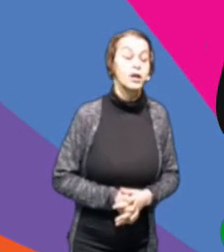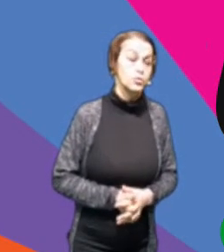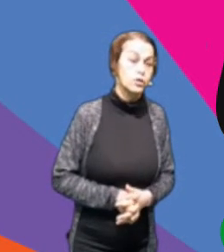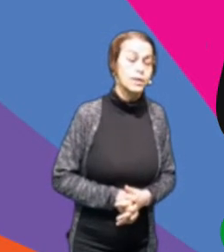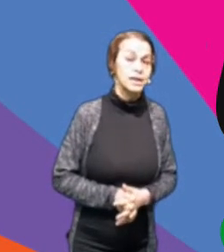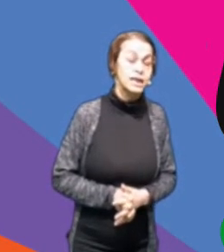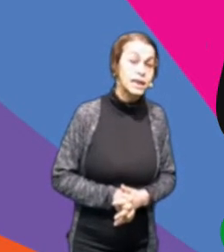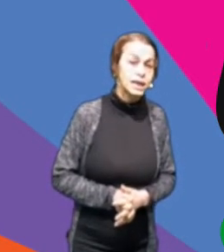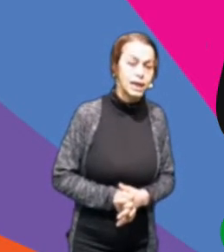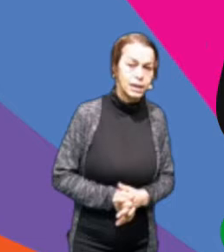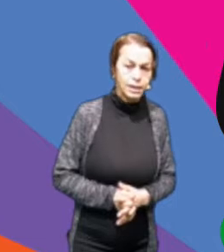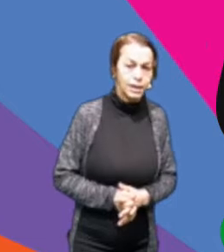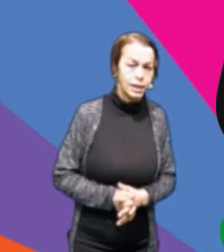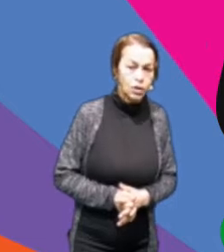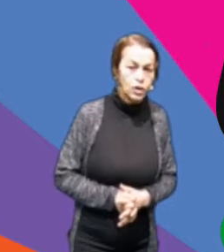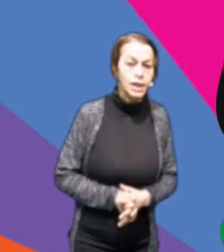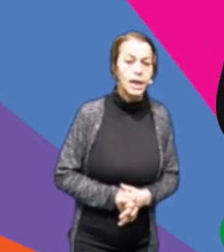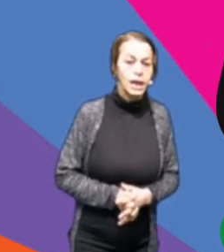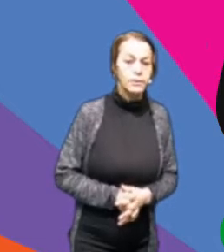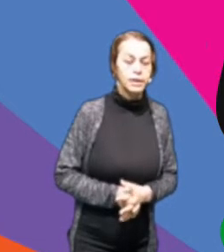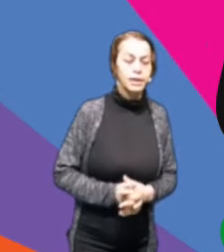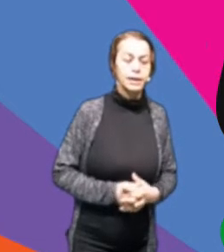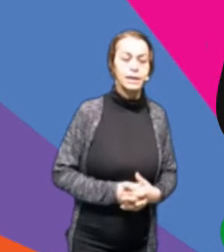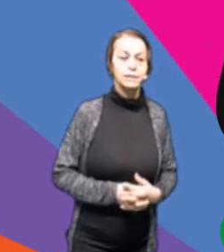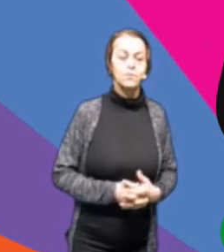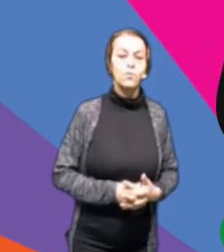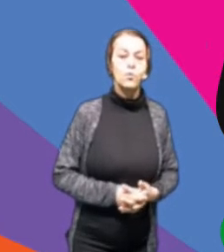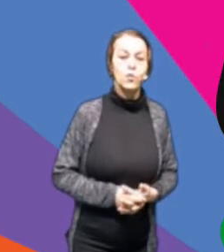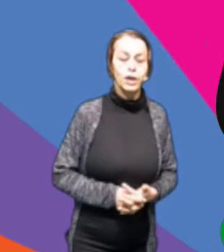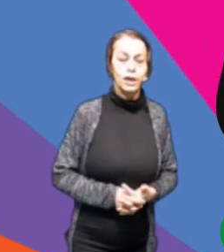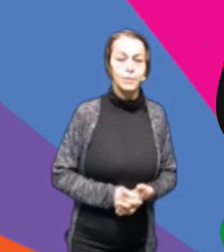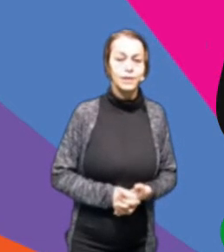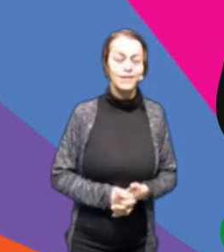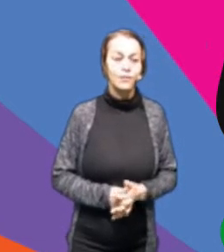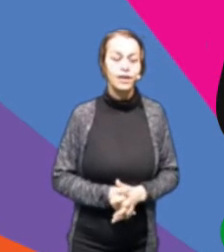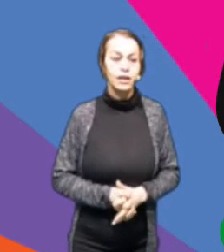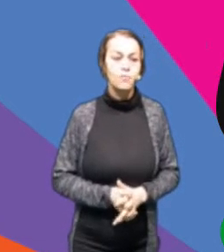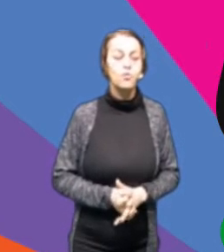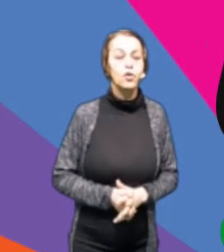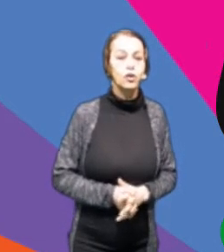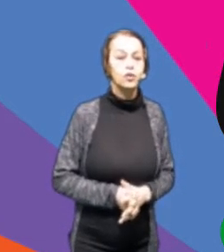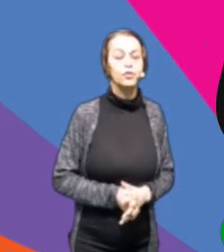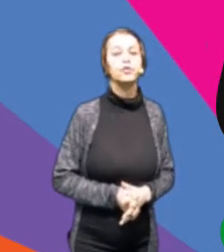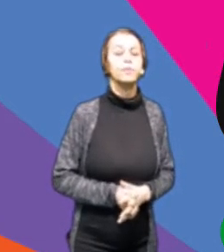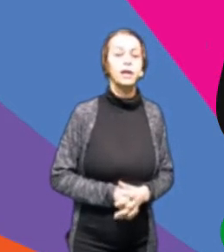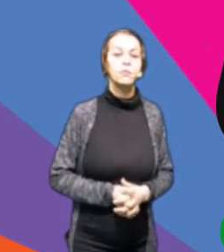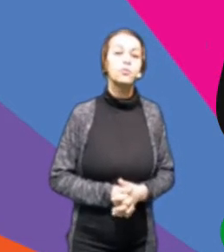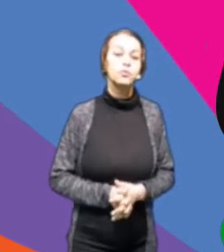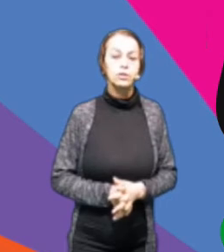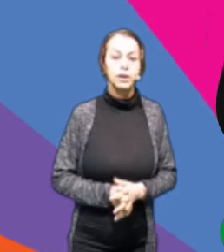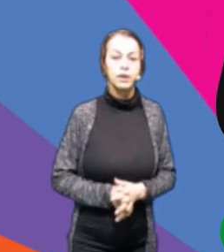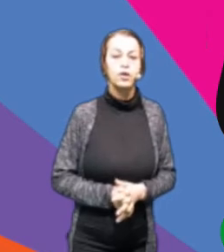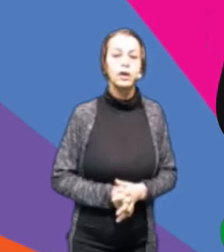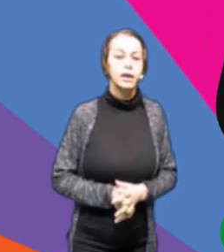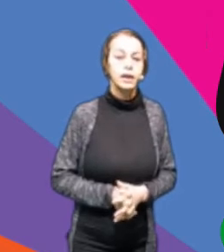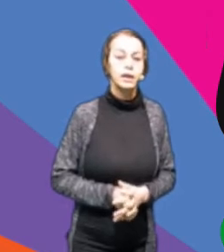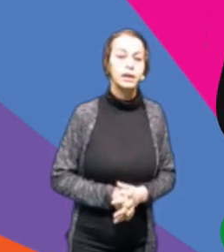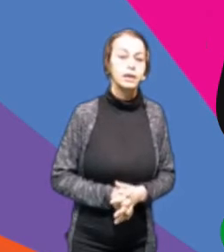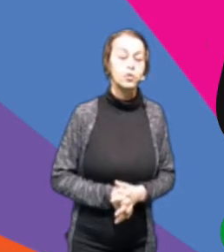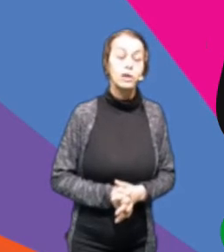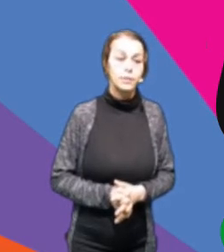ayuda humanitaria al día de hoy. La verdad es muy lamentable y muy doloroso para el mundo entero, que